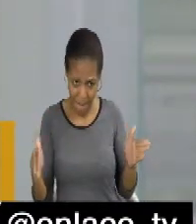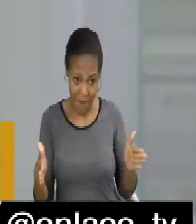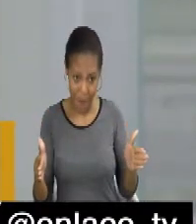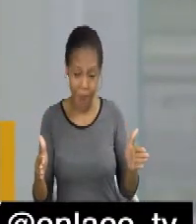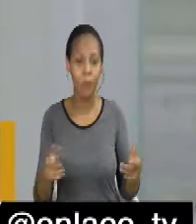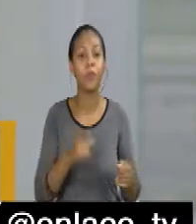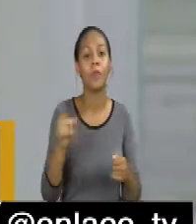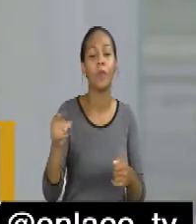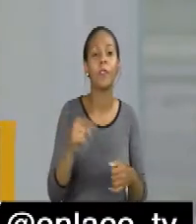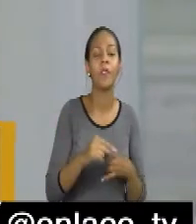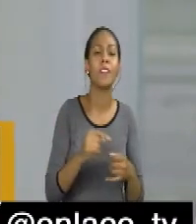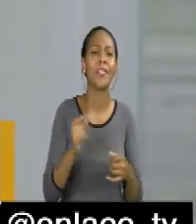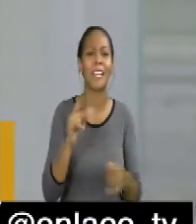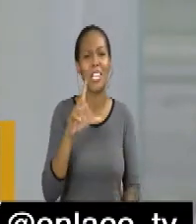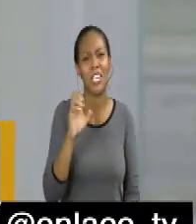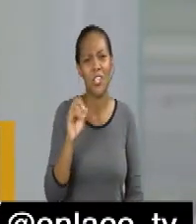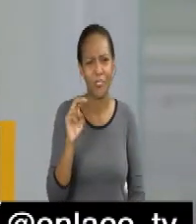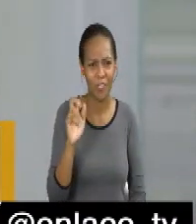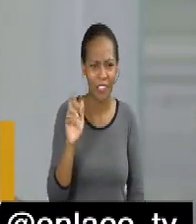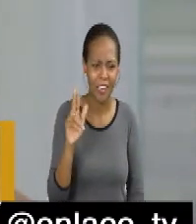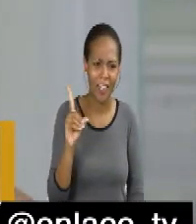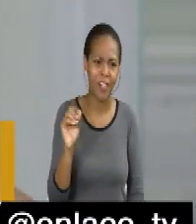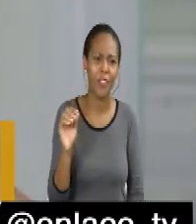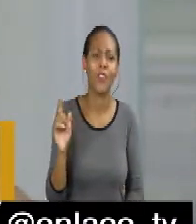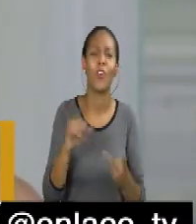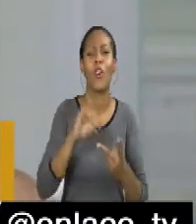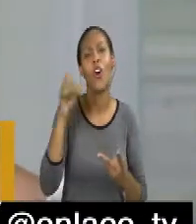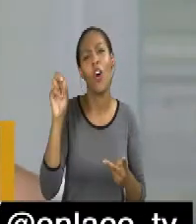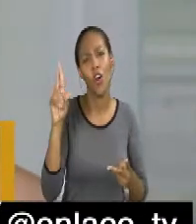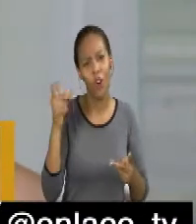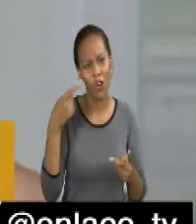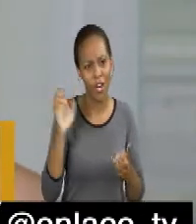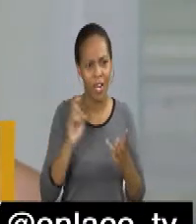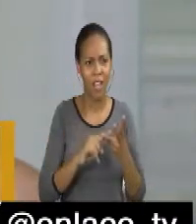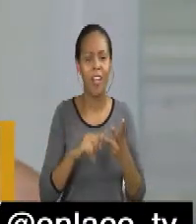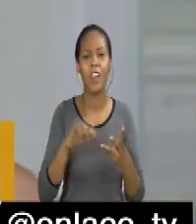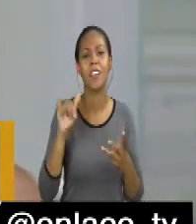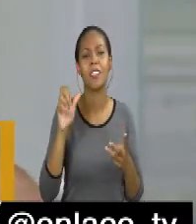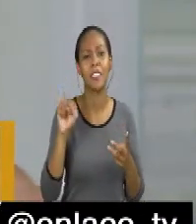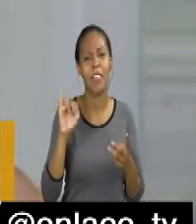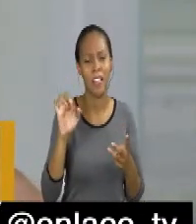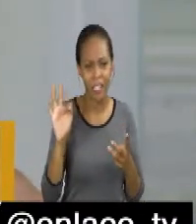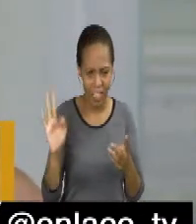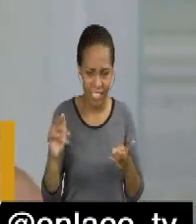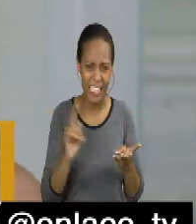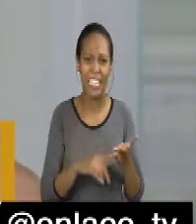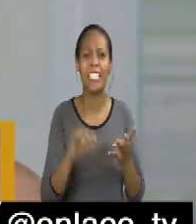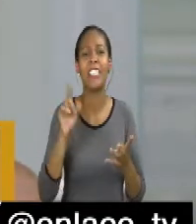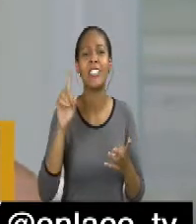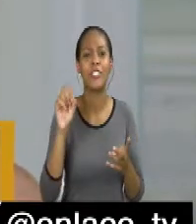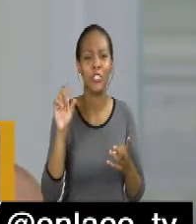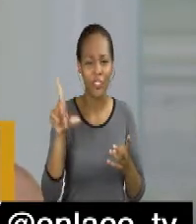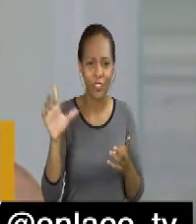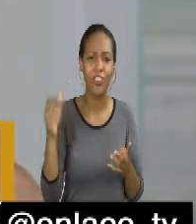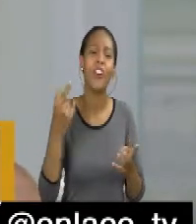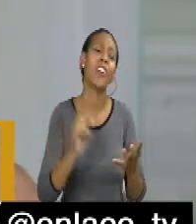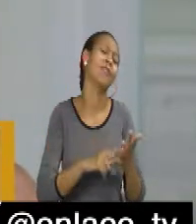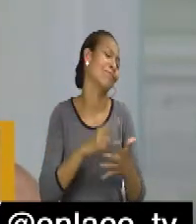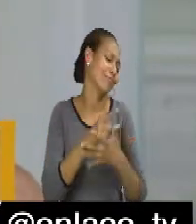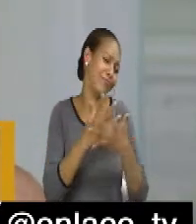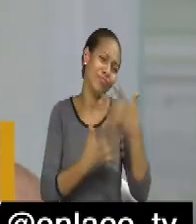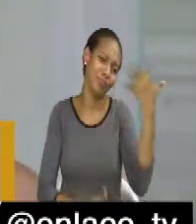el doctor Leonardo Gómez Acevedo, la doctora Dani Gómez, la doctora Solángel Montoya, entre